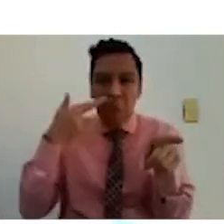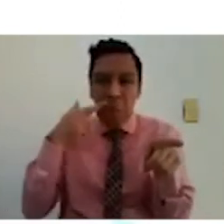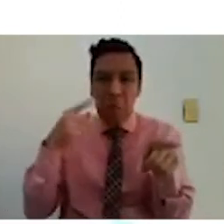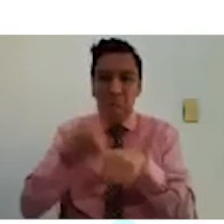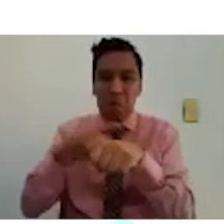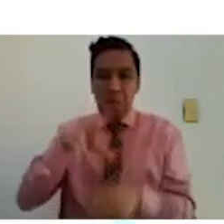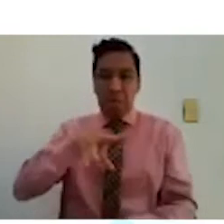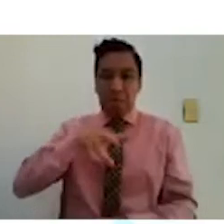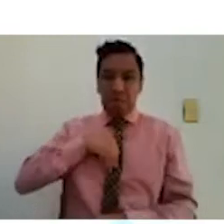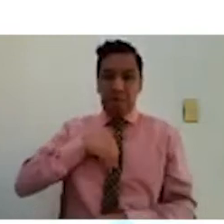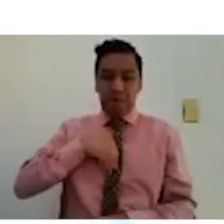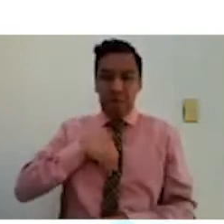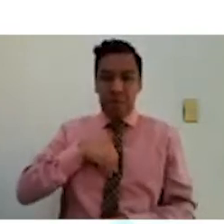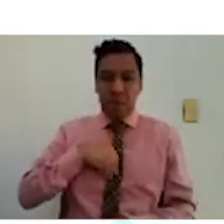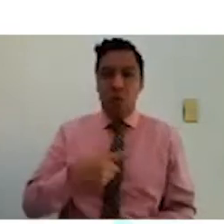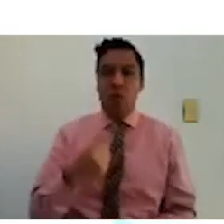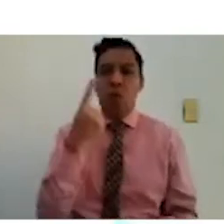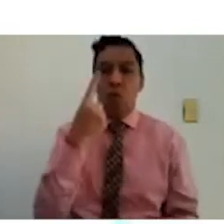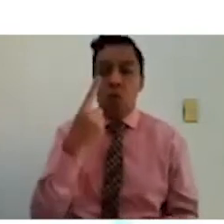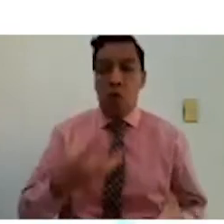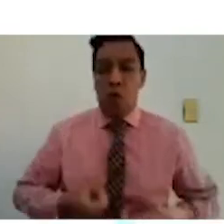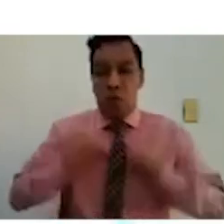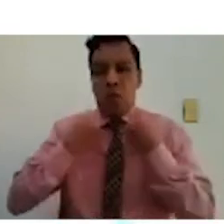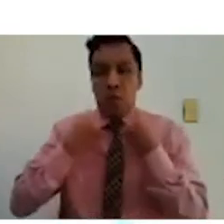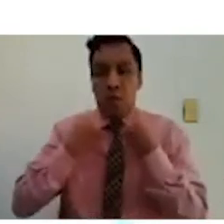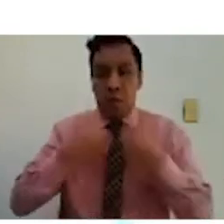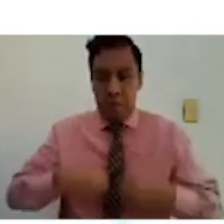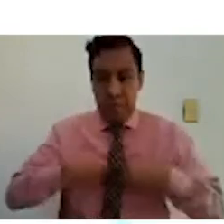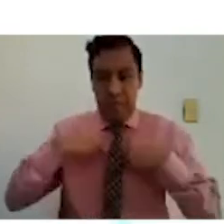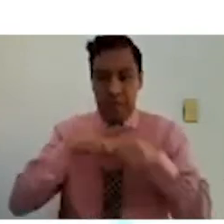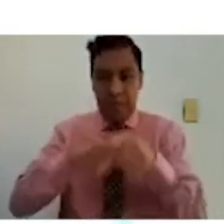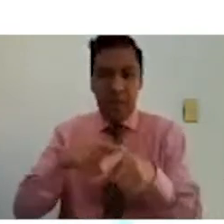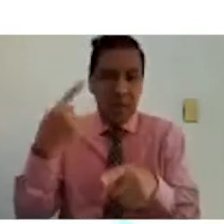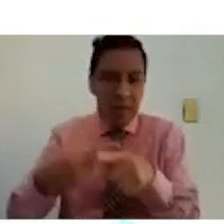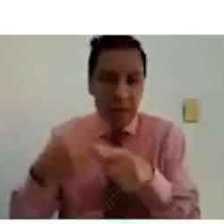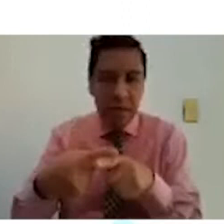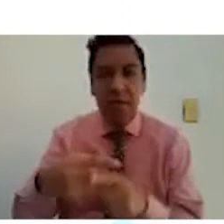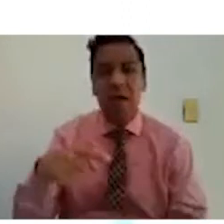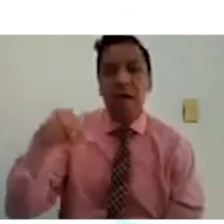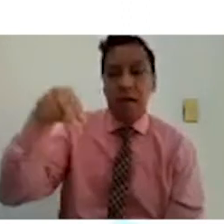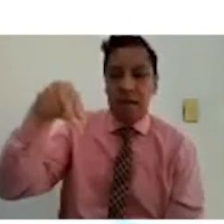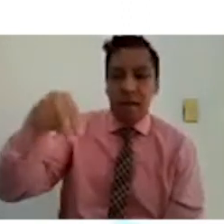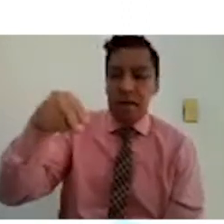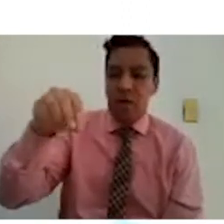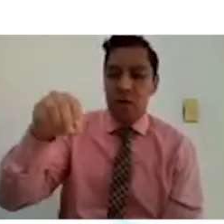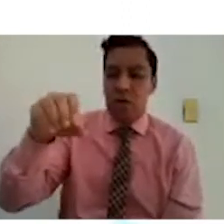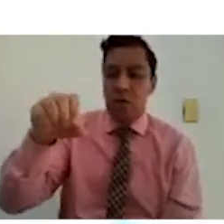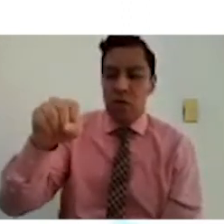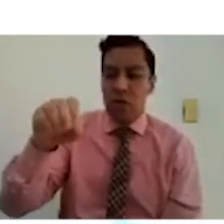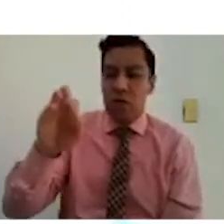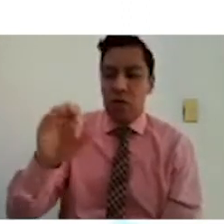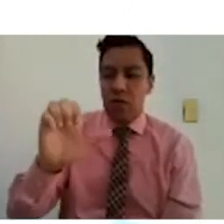Es de notar que tanto el sentido cinematográfico como el ingenio técnico estaban dirigidos a lograr el sobresalto de los